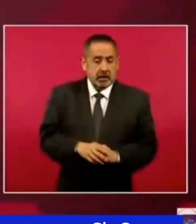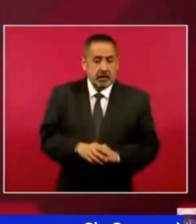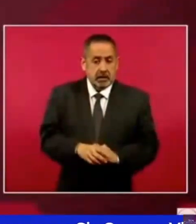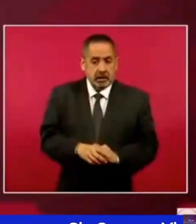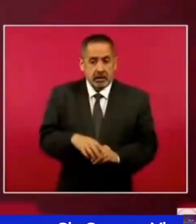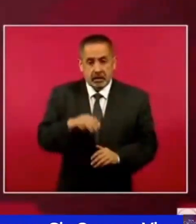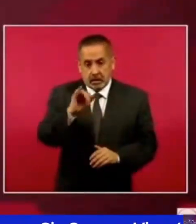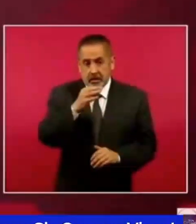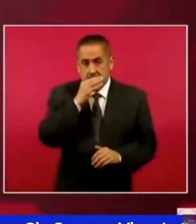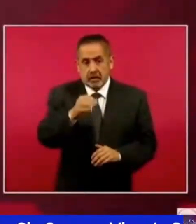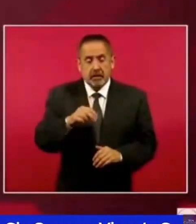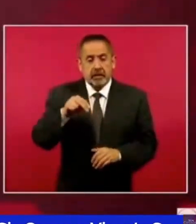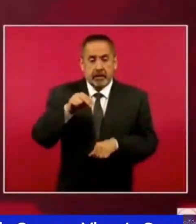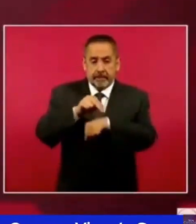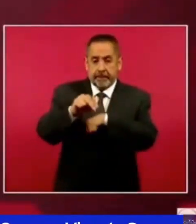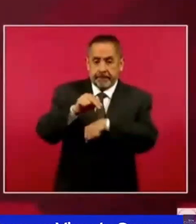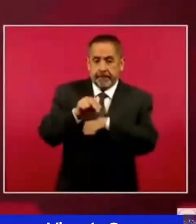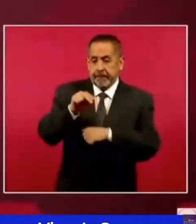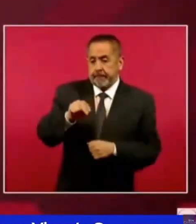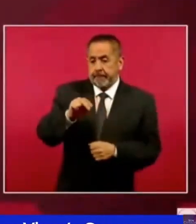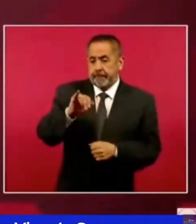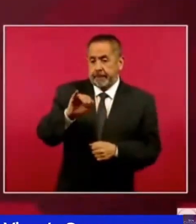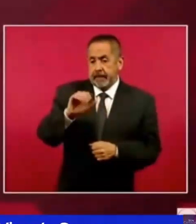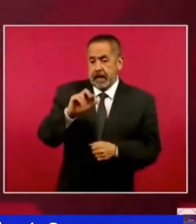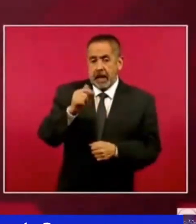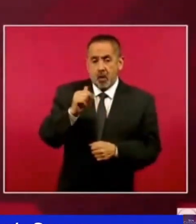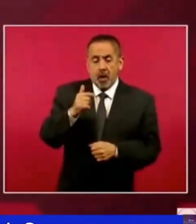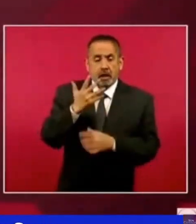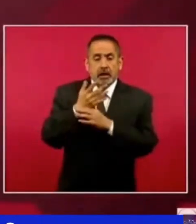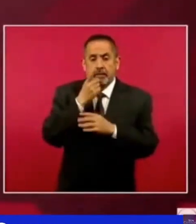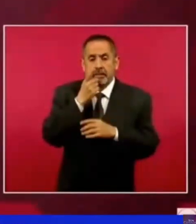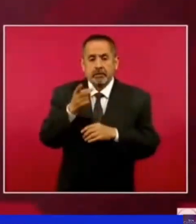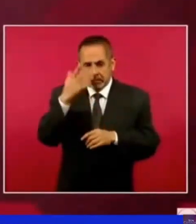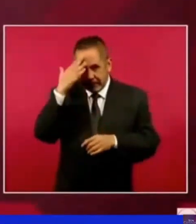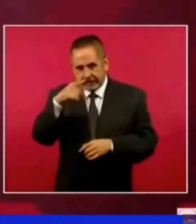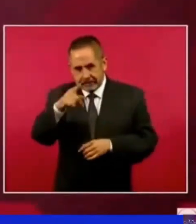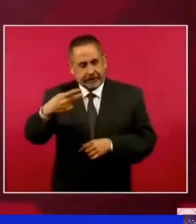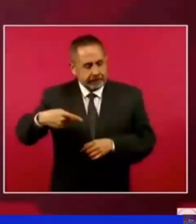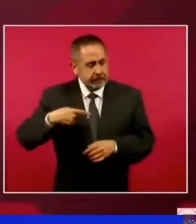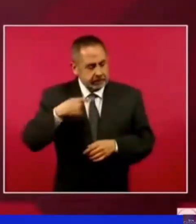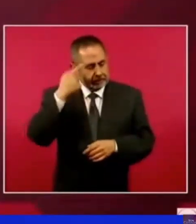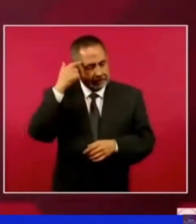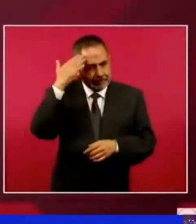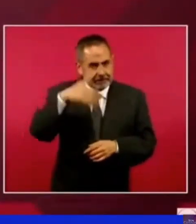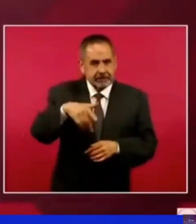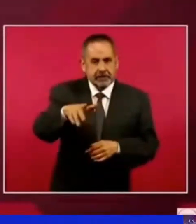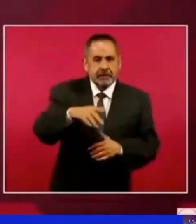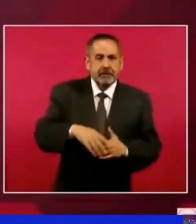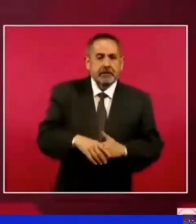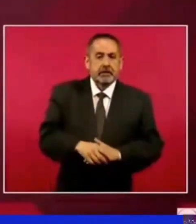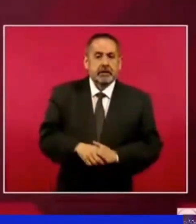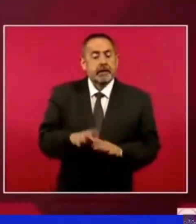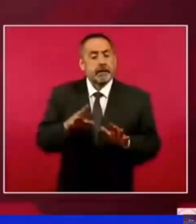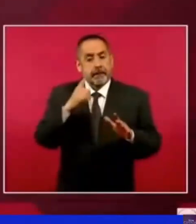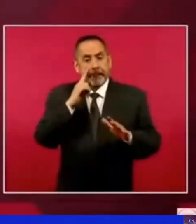Sí, Nicaragua. De Nicaragua. Sí, ya sabía que me iban a preguntar.